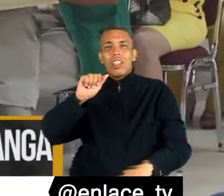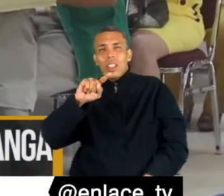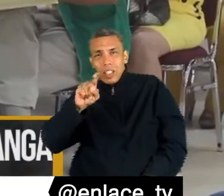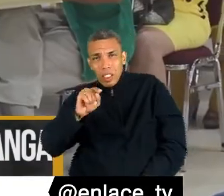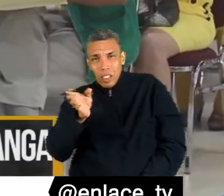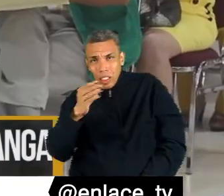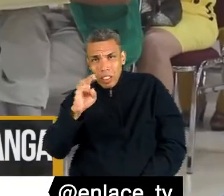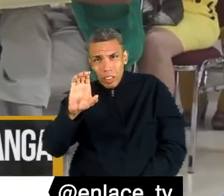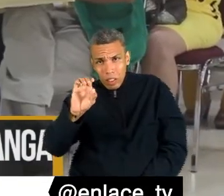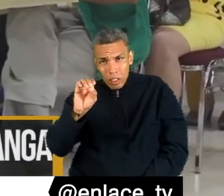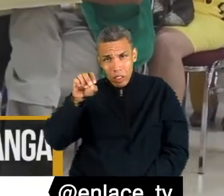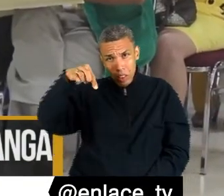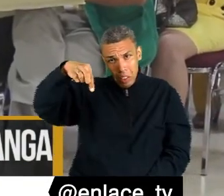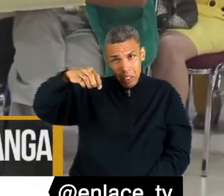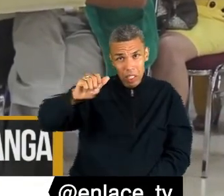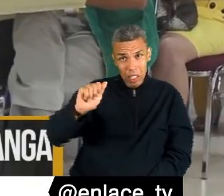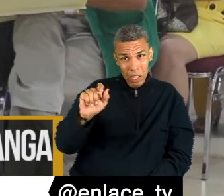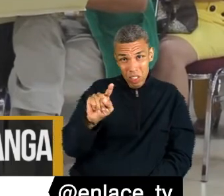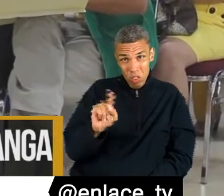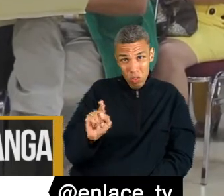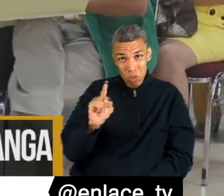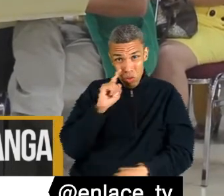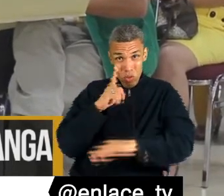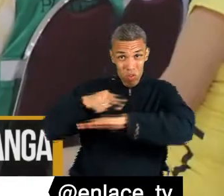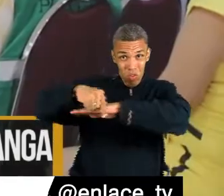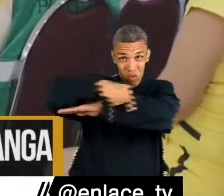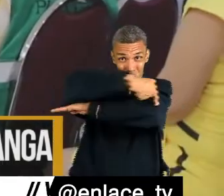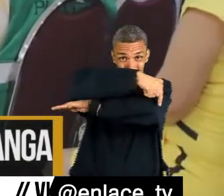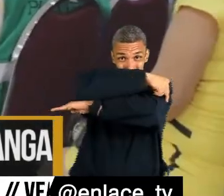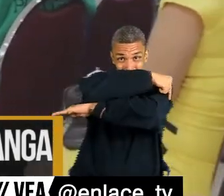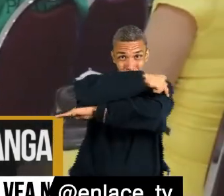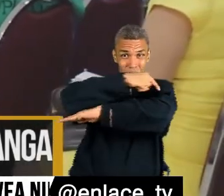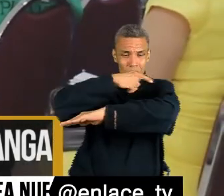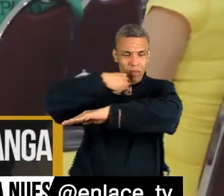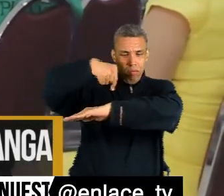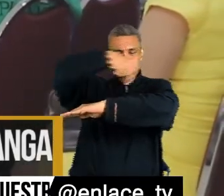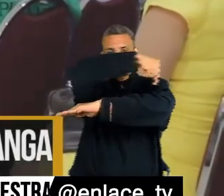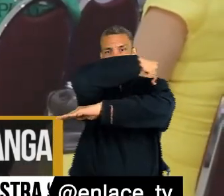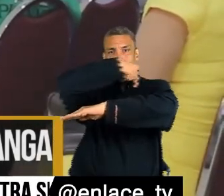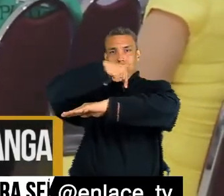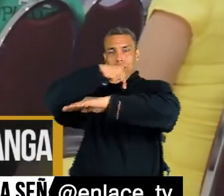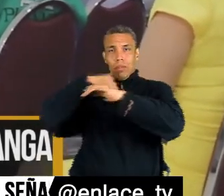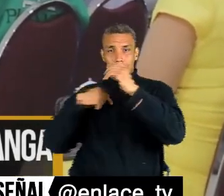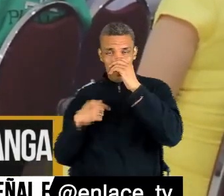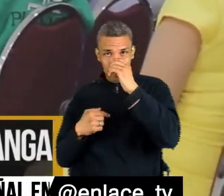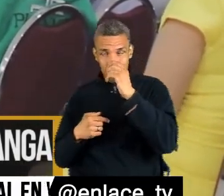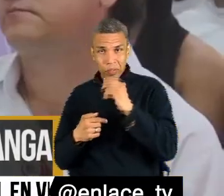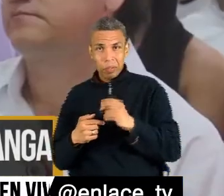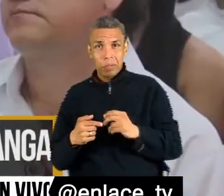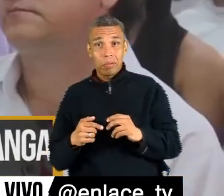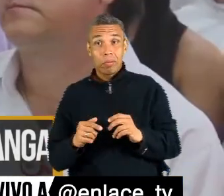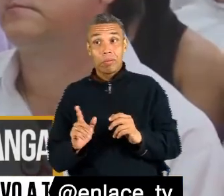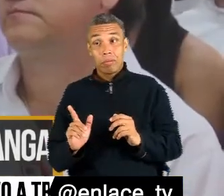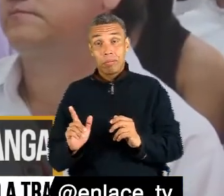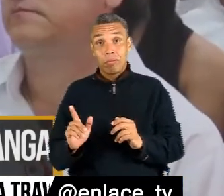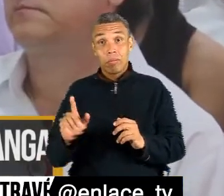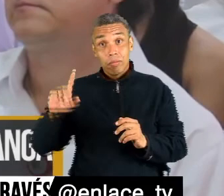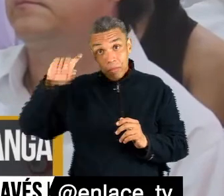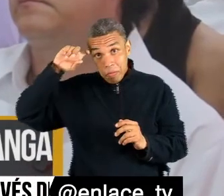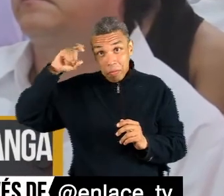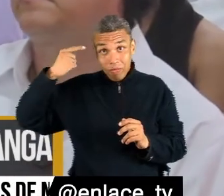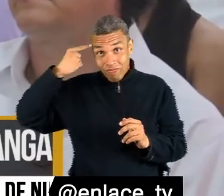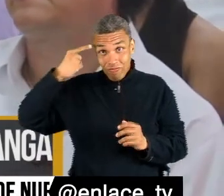urbana, siempre ha sido un tramo del orden nacional. Esa es una preocupación que nuestro gobernador también ya se la